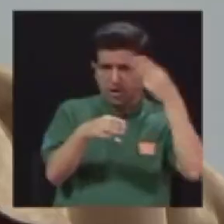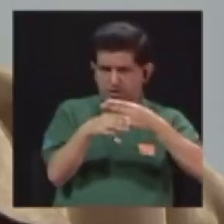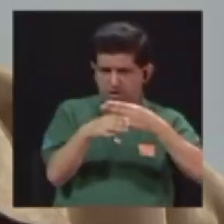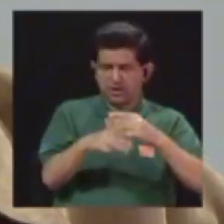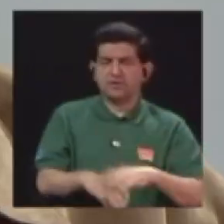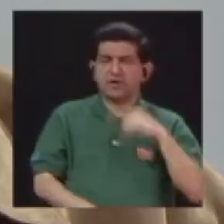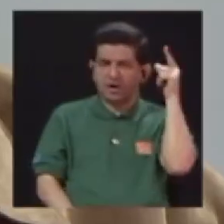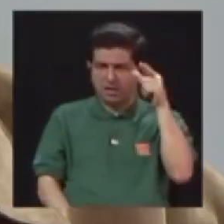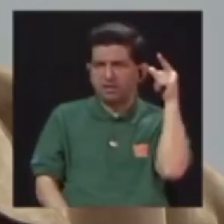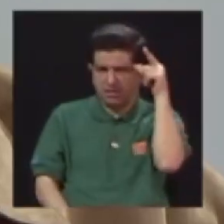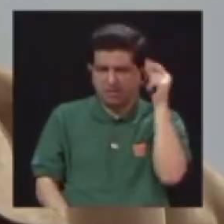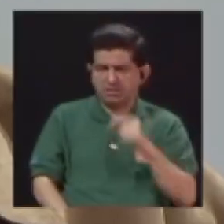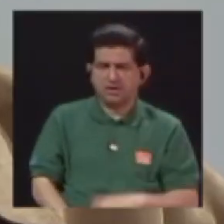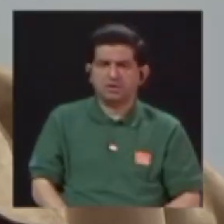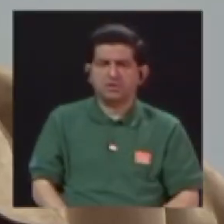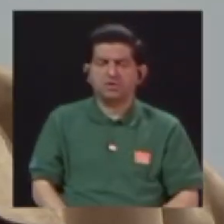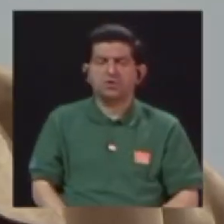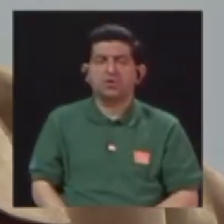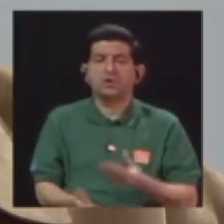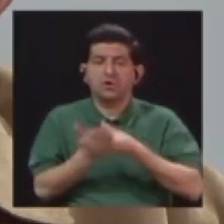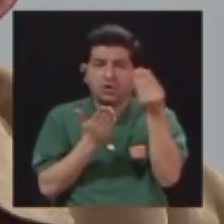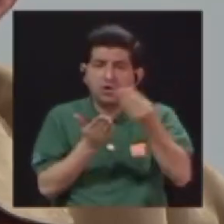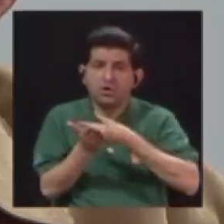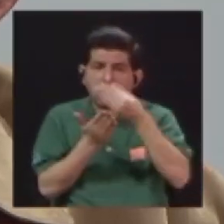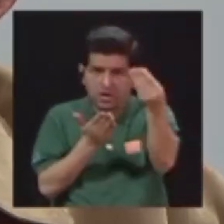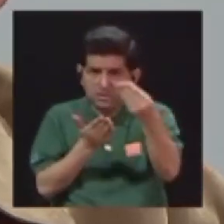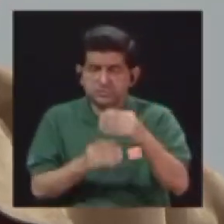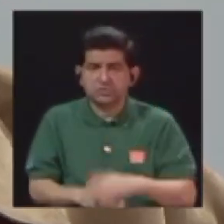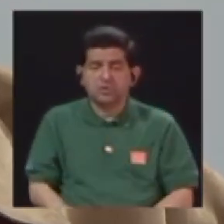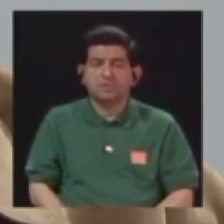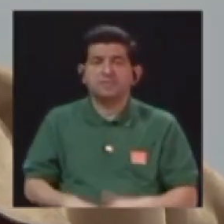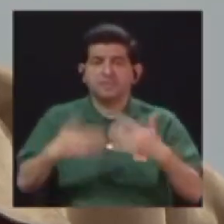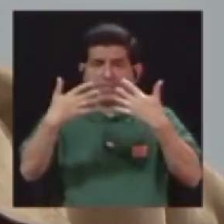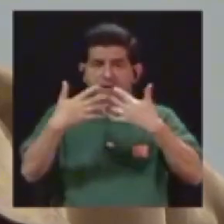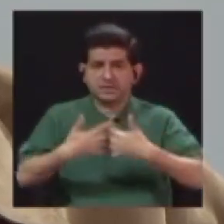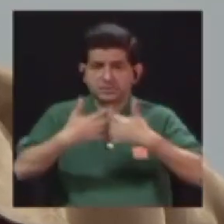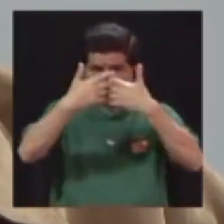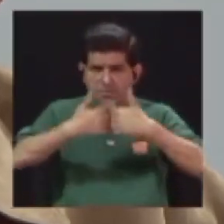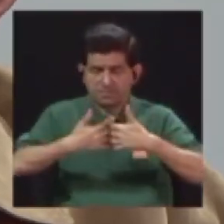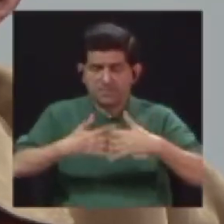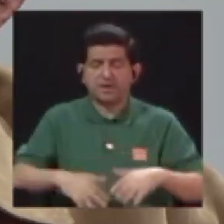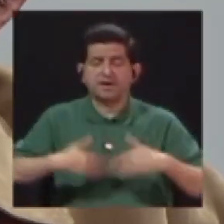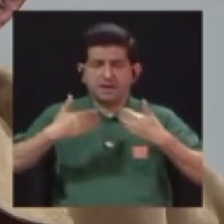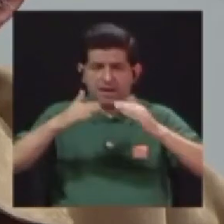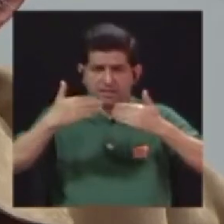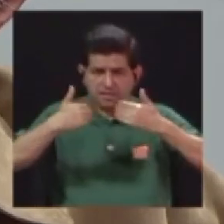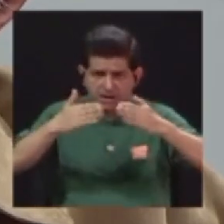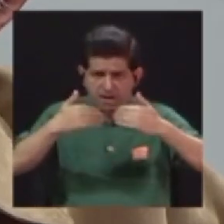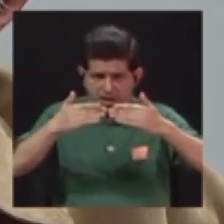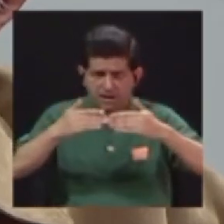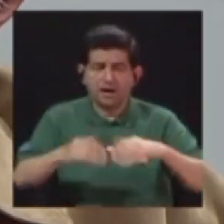porque desde luego las compras de la compañía del Canal de Panamá,